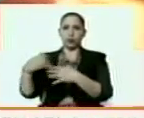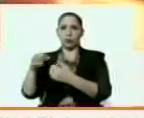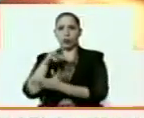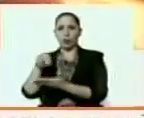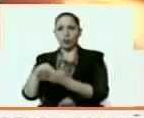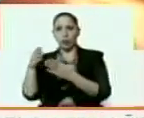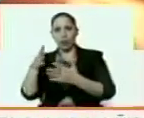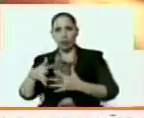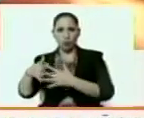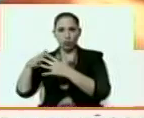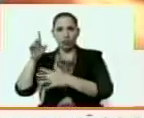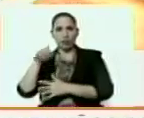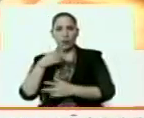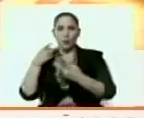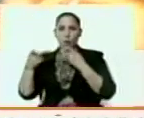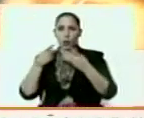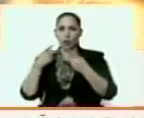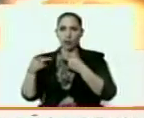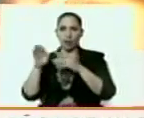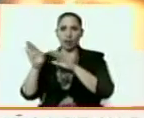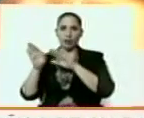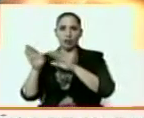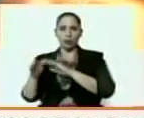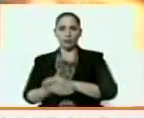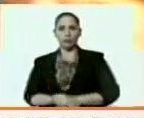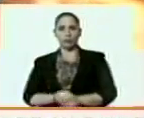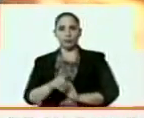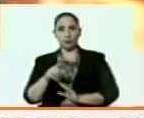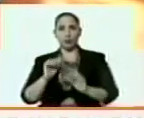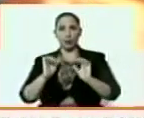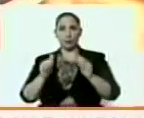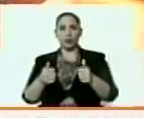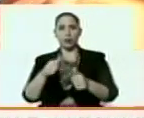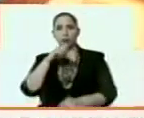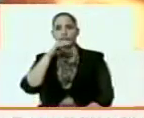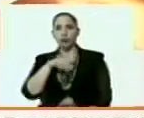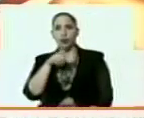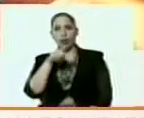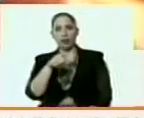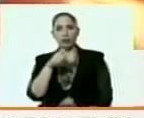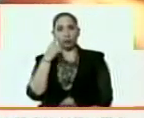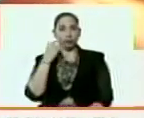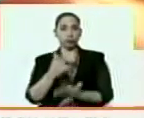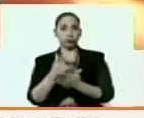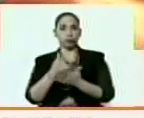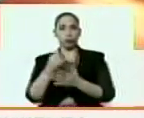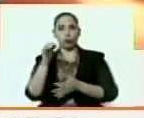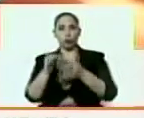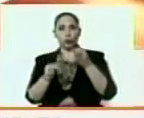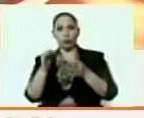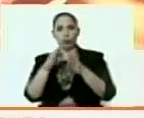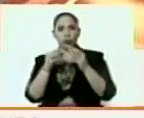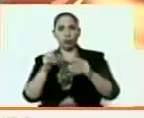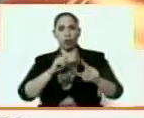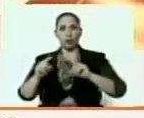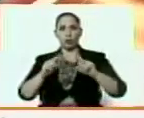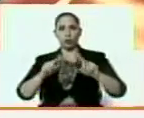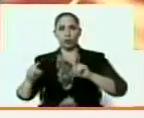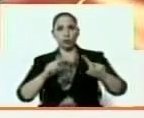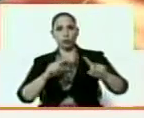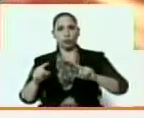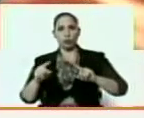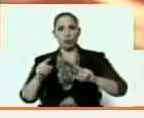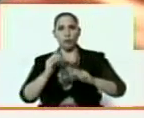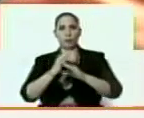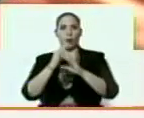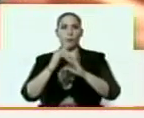Estados Unidos y también a su política exterior. Allí comienza la historia y es el sustento jurídico de todas estas acciones de sanciones, de